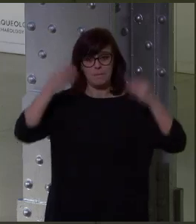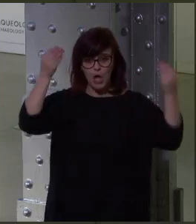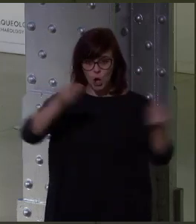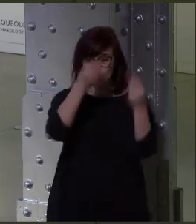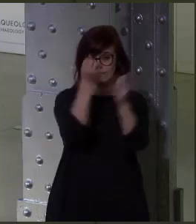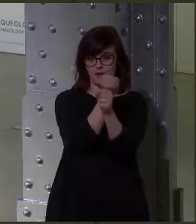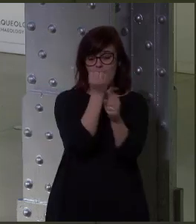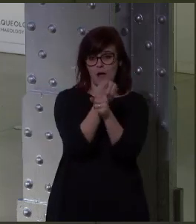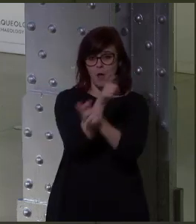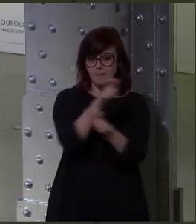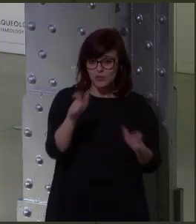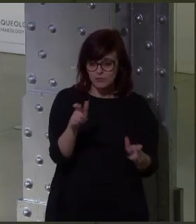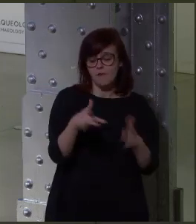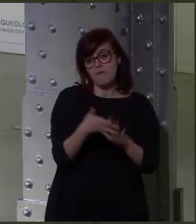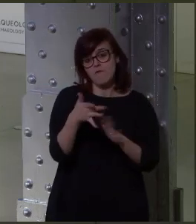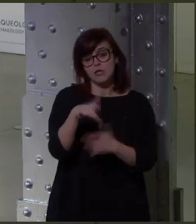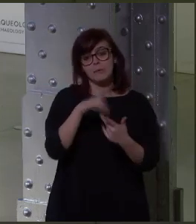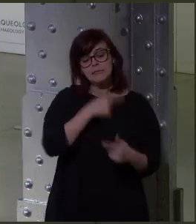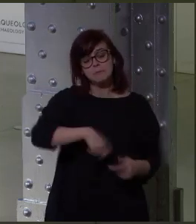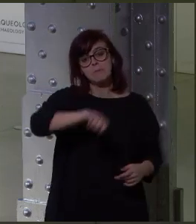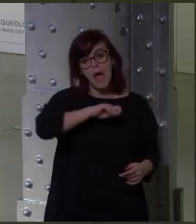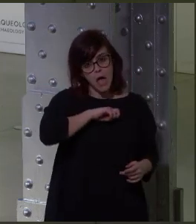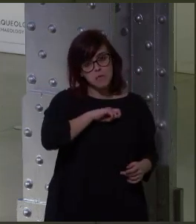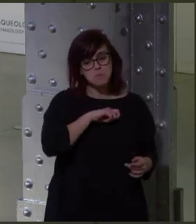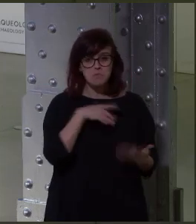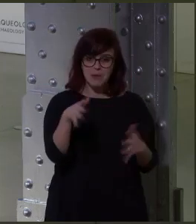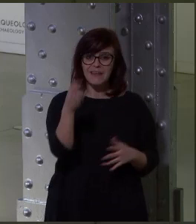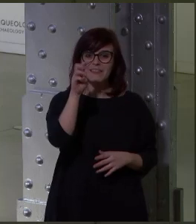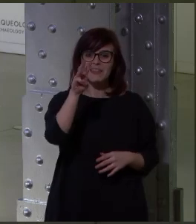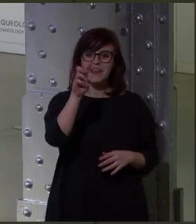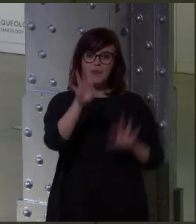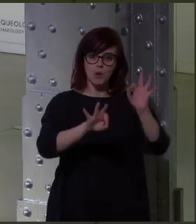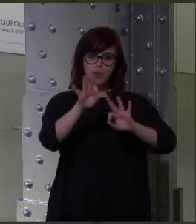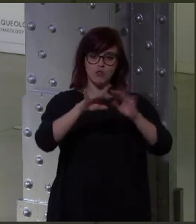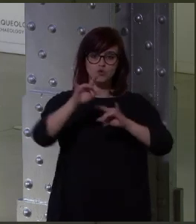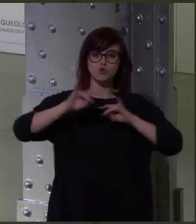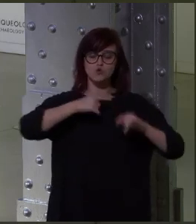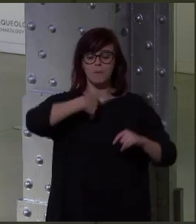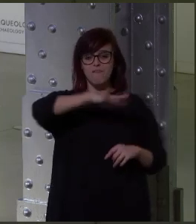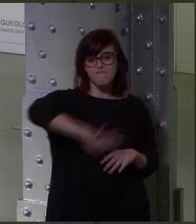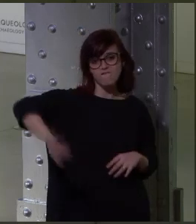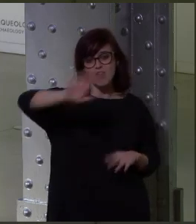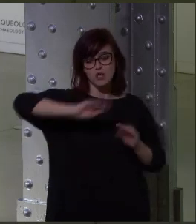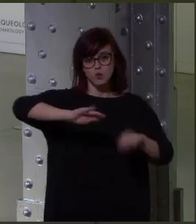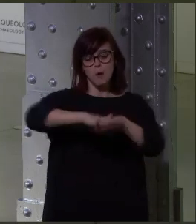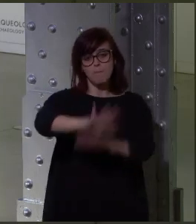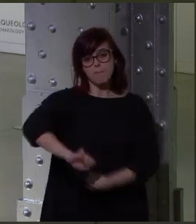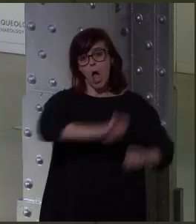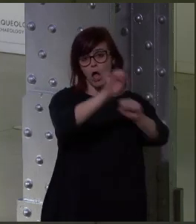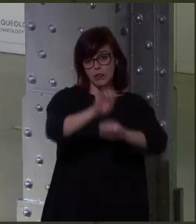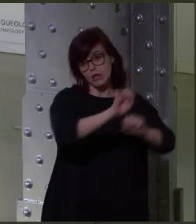al trabajo de mucha gente, ahora España está en torno al 13% de su superficie está bajo una figura de